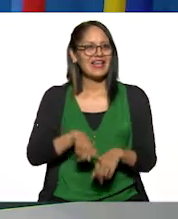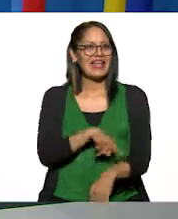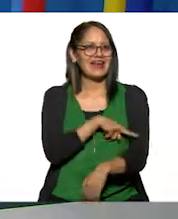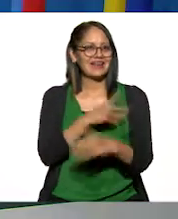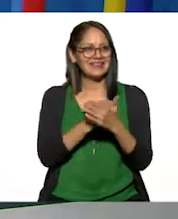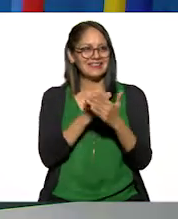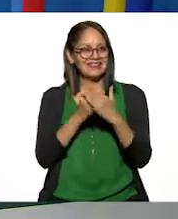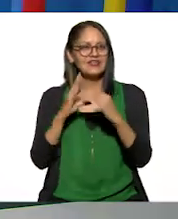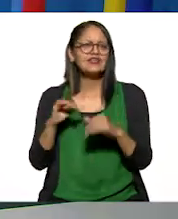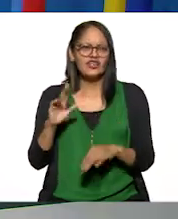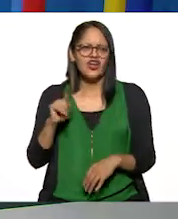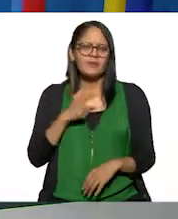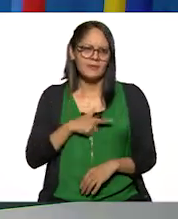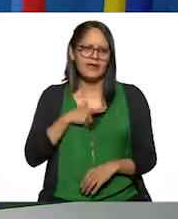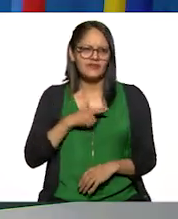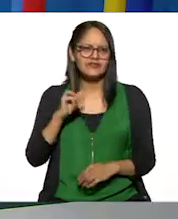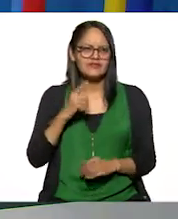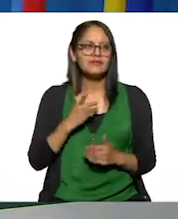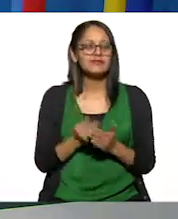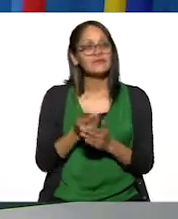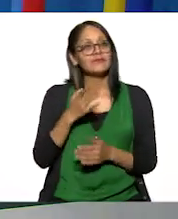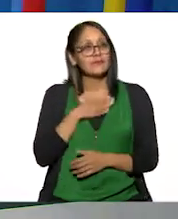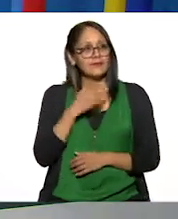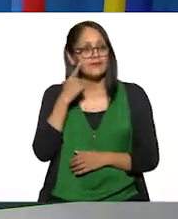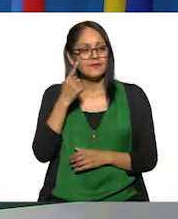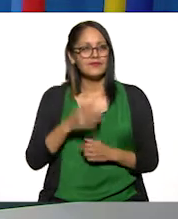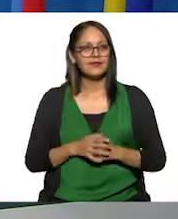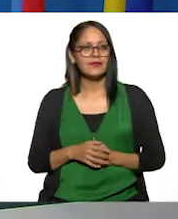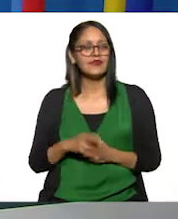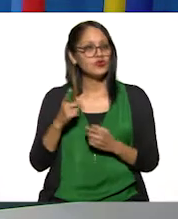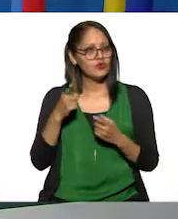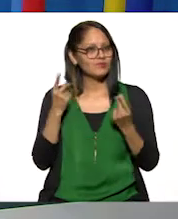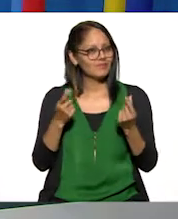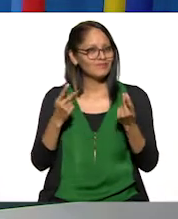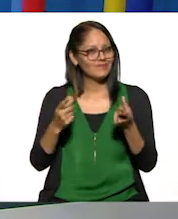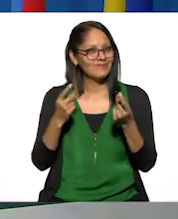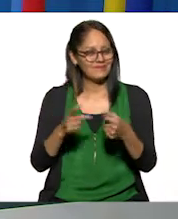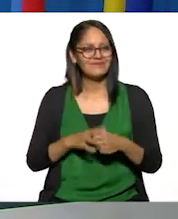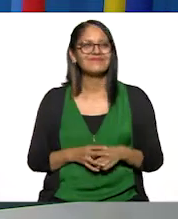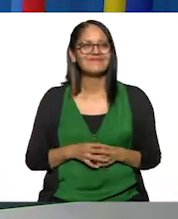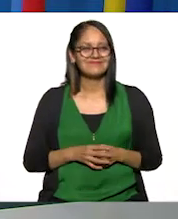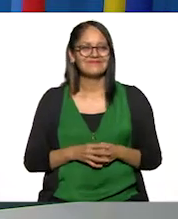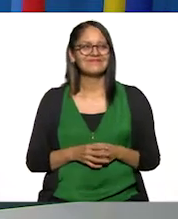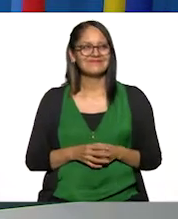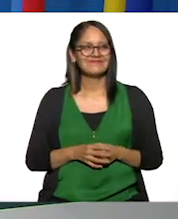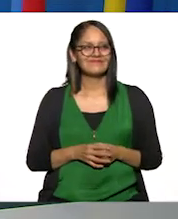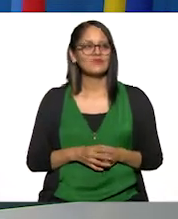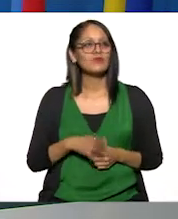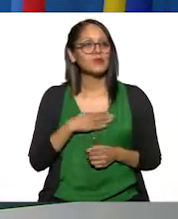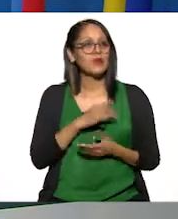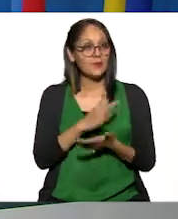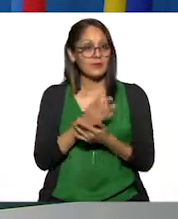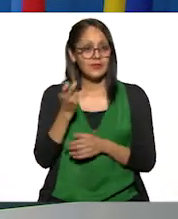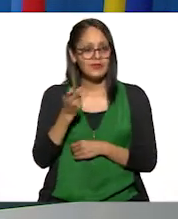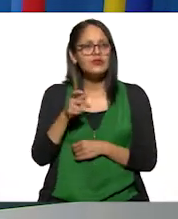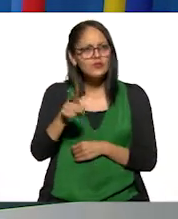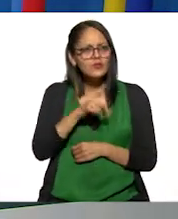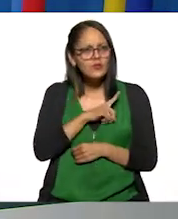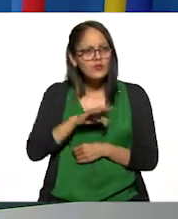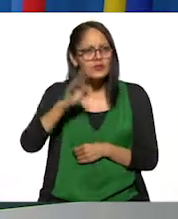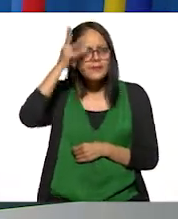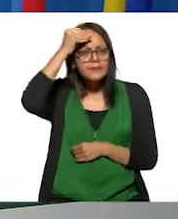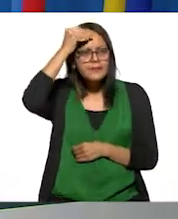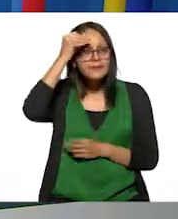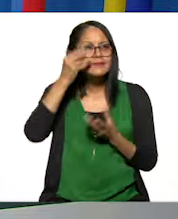las clases. No, no es cierto, sí me gustan. Pues no, se me tienes ocurre... que decir que se te van rapidísimo. Rapidísimo. Pero no nada más eso, que aprendes todo lo que